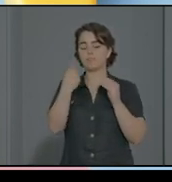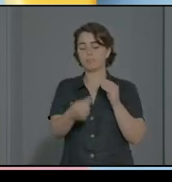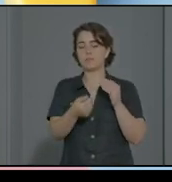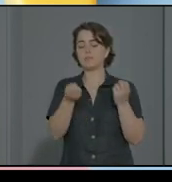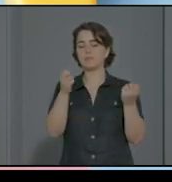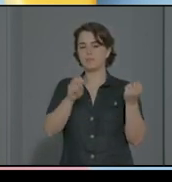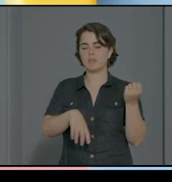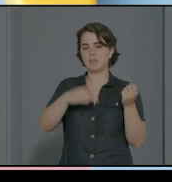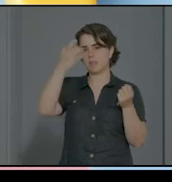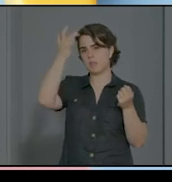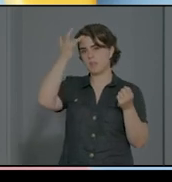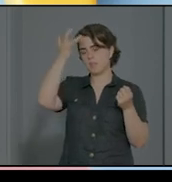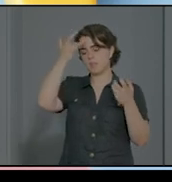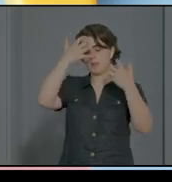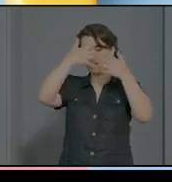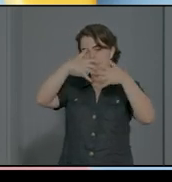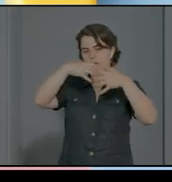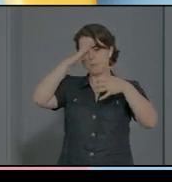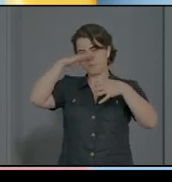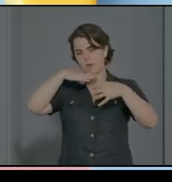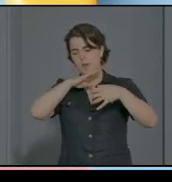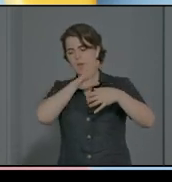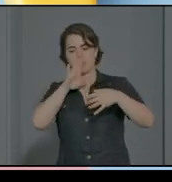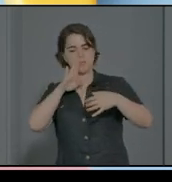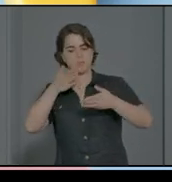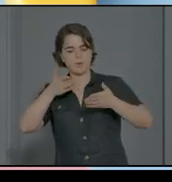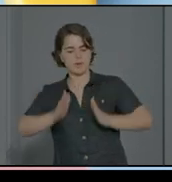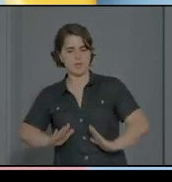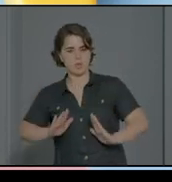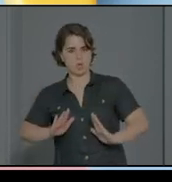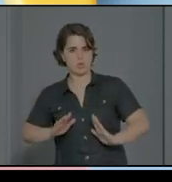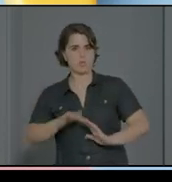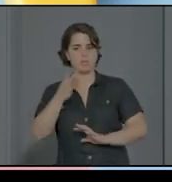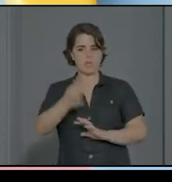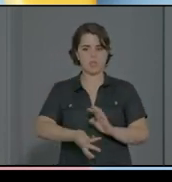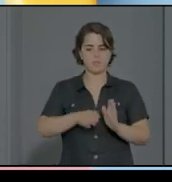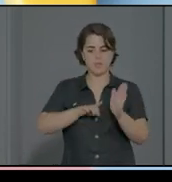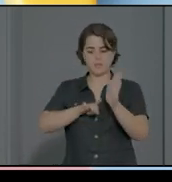en interacción padre-hijo y tienen un efecto sobre el desarrollo.